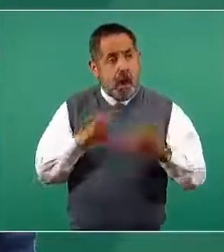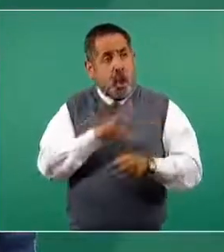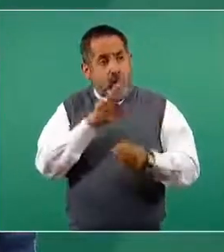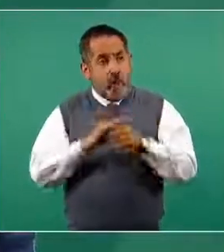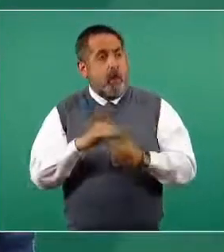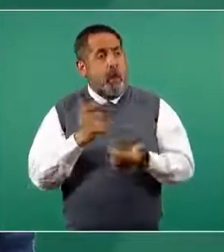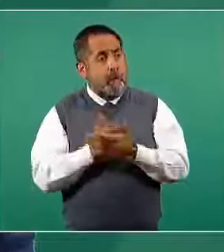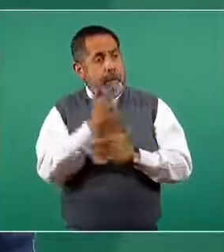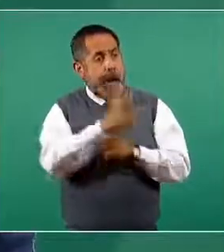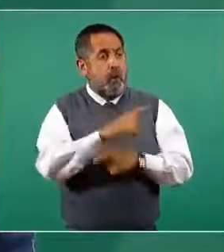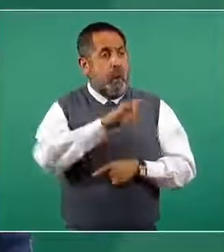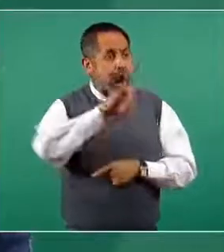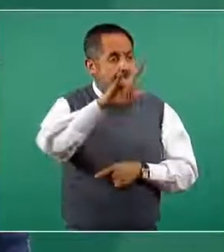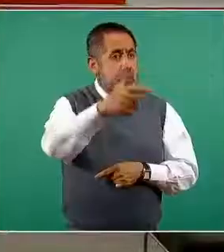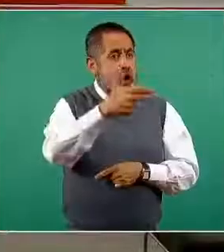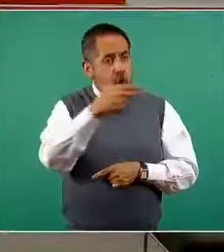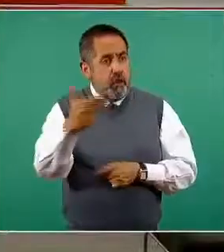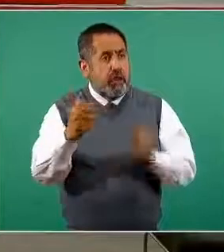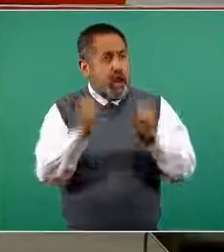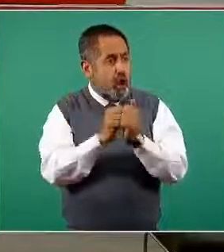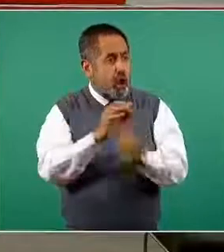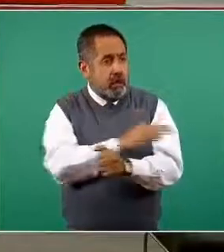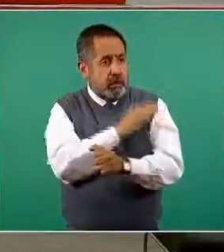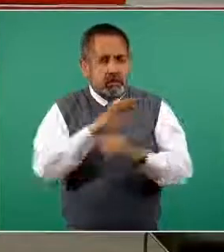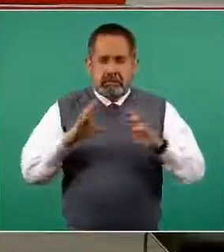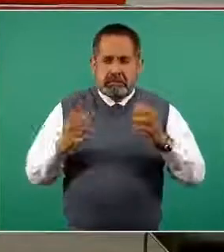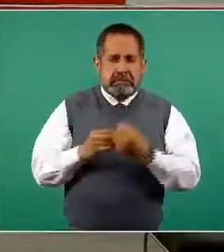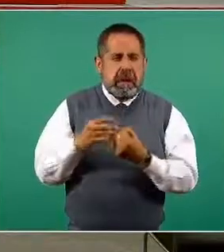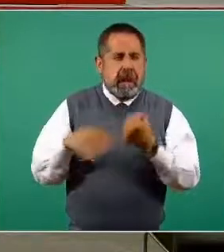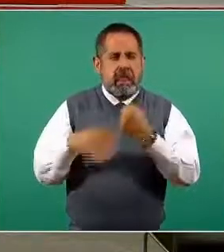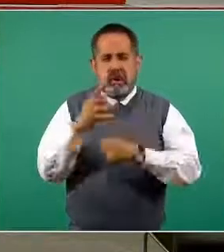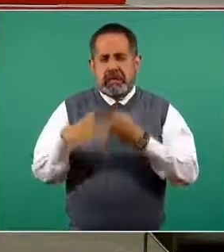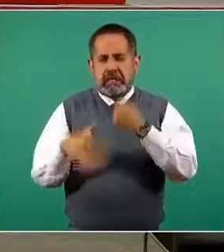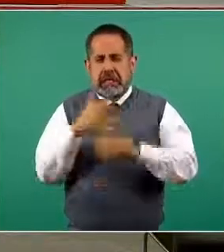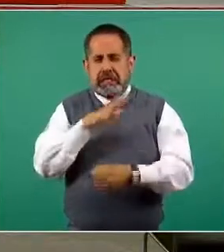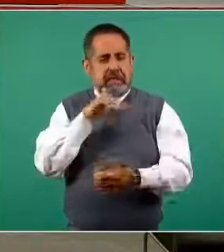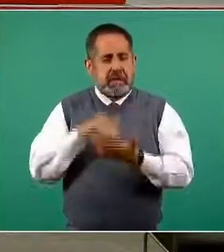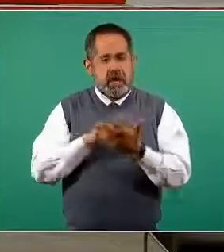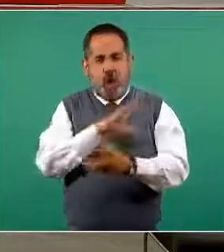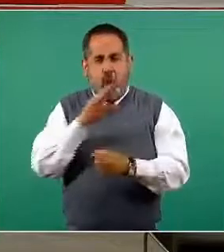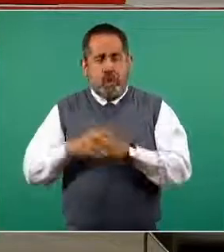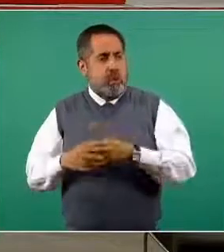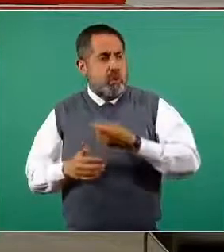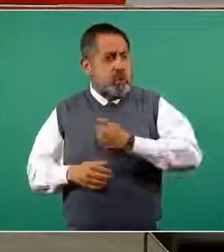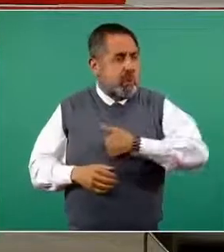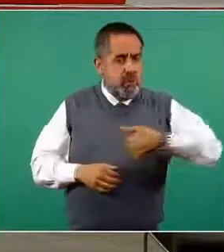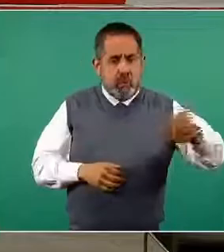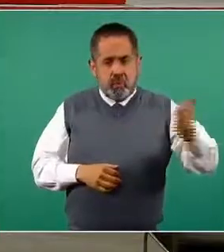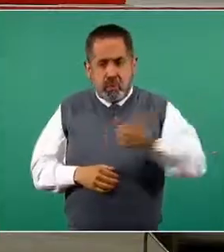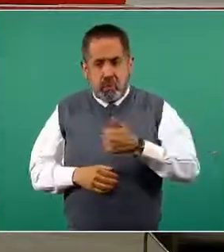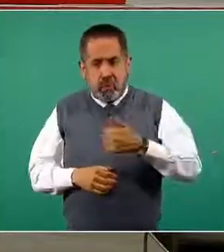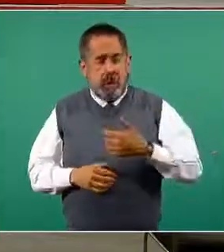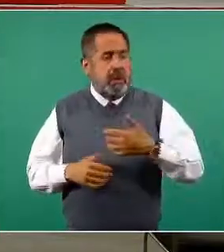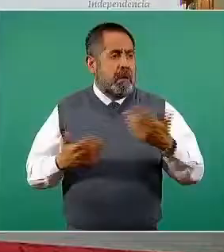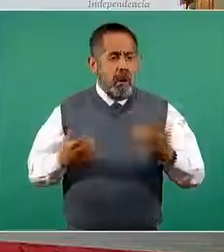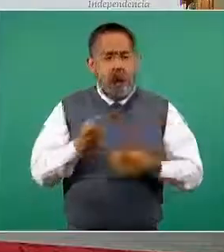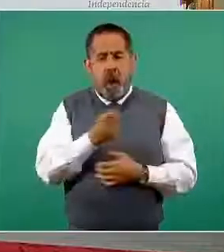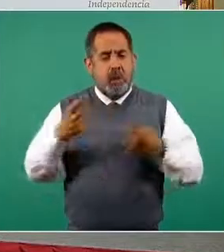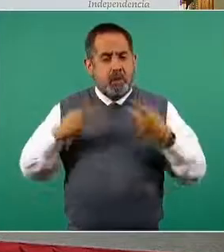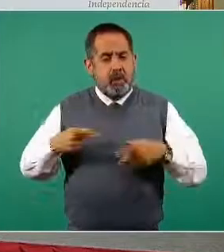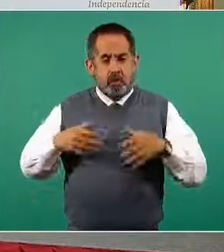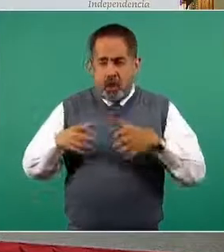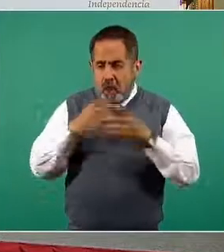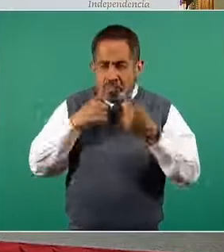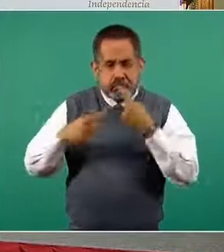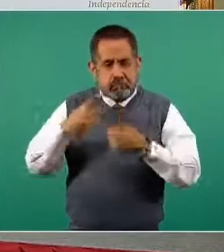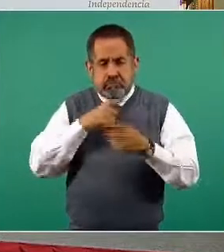situación. Nos han hablado de 14, 15 mil pesos por todo el proceso y hay personas que han optado a